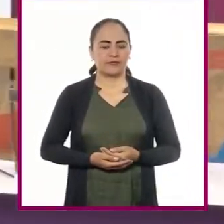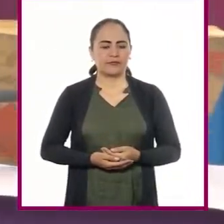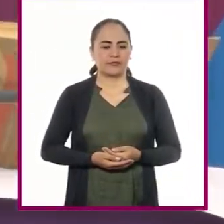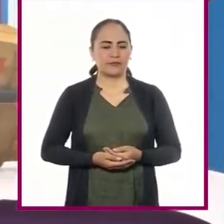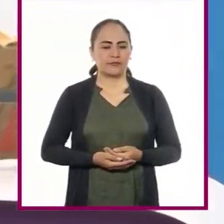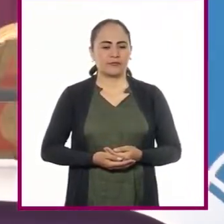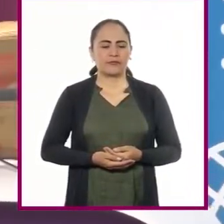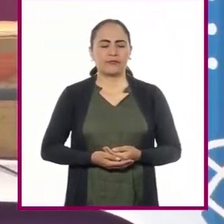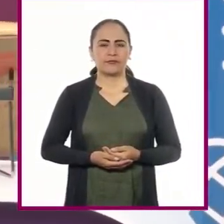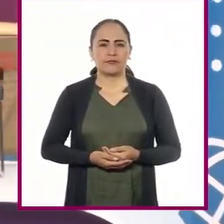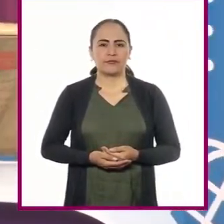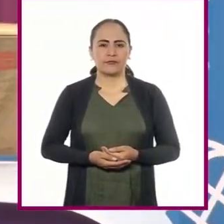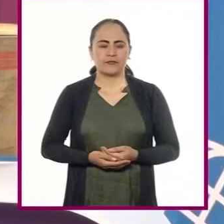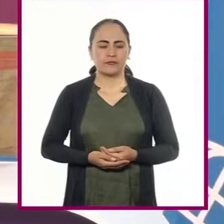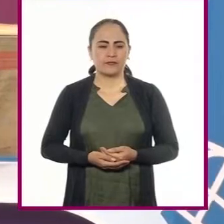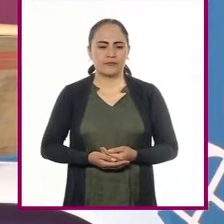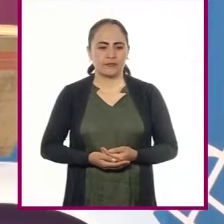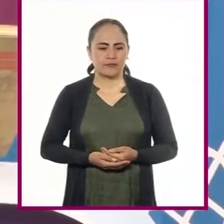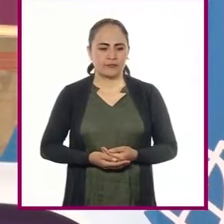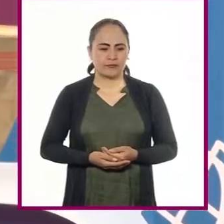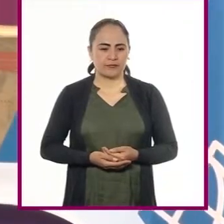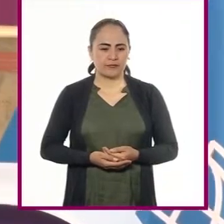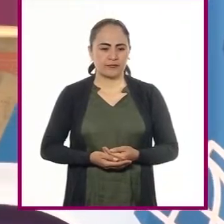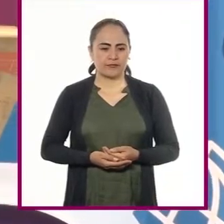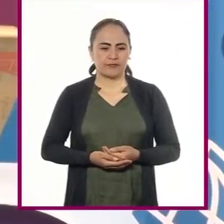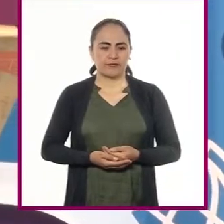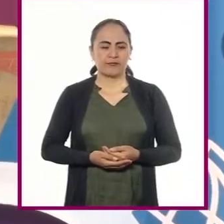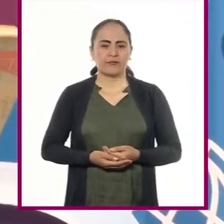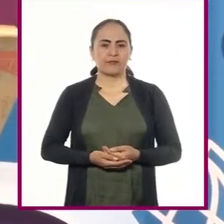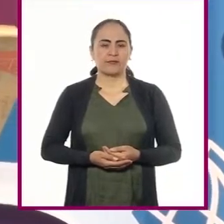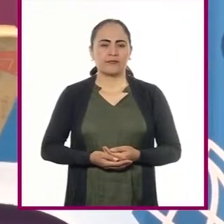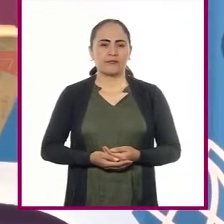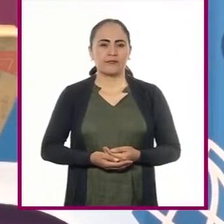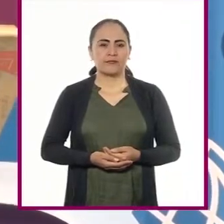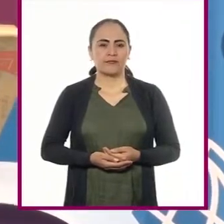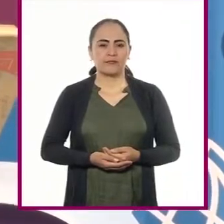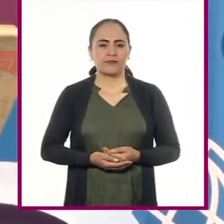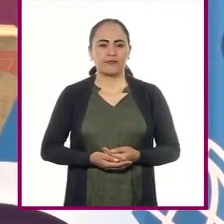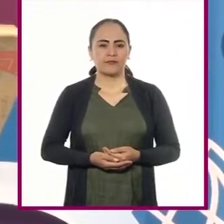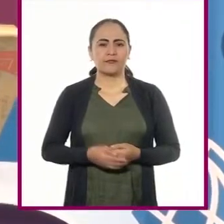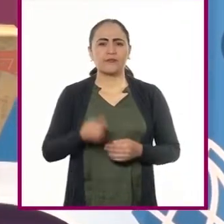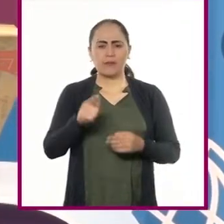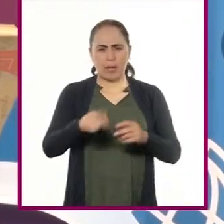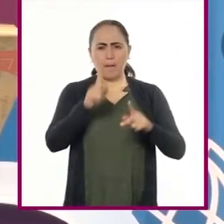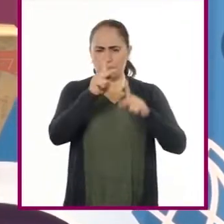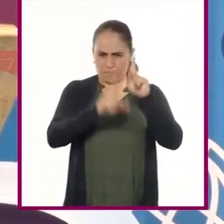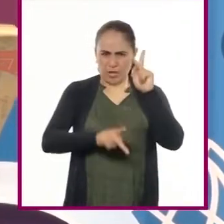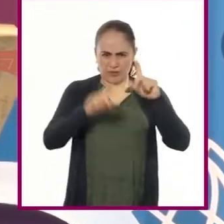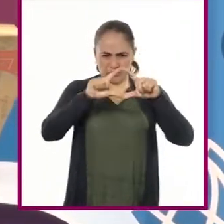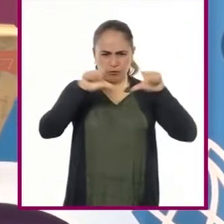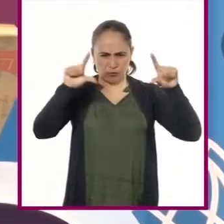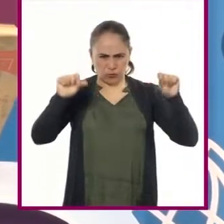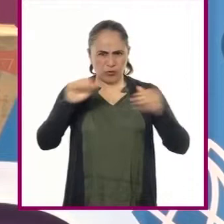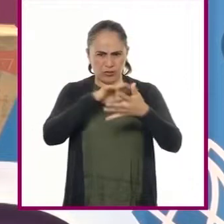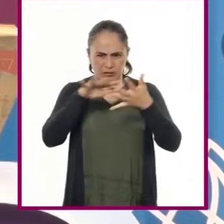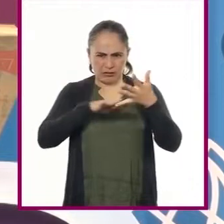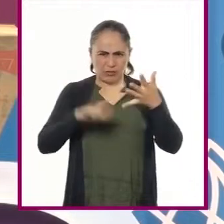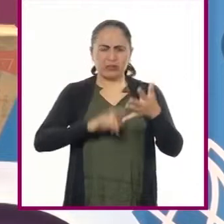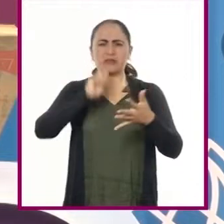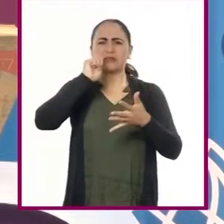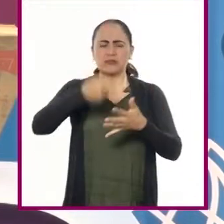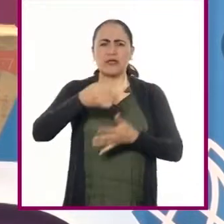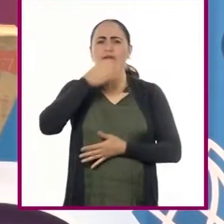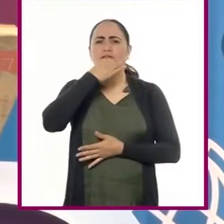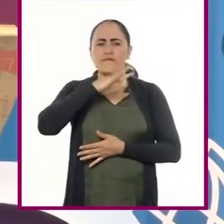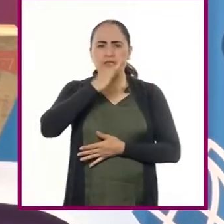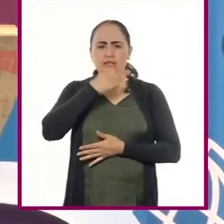la época de Sor Juana, del historiador Antonio Rubial García. En este fragmento nos cuenta sobre la celebración